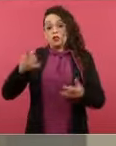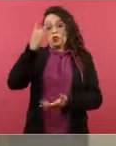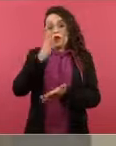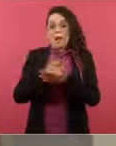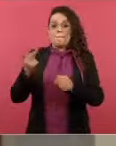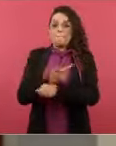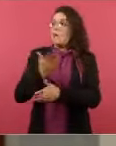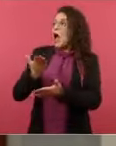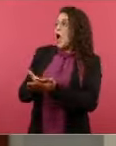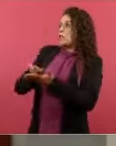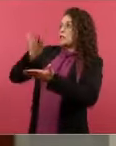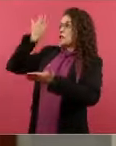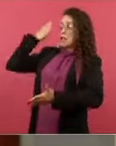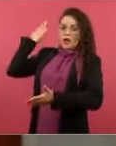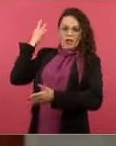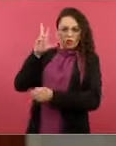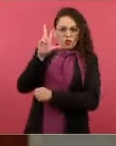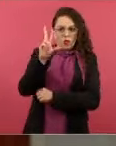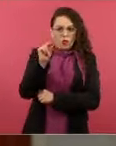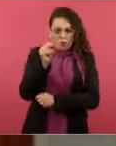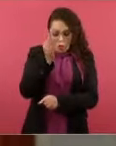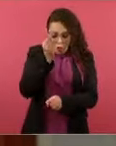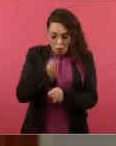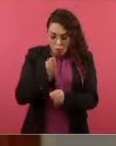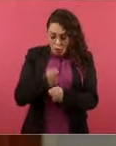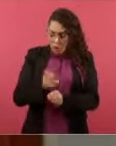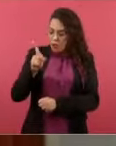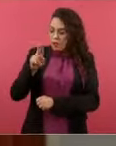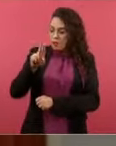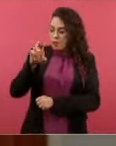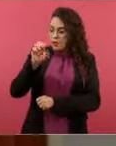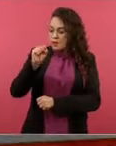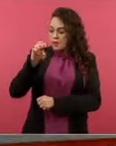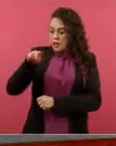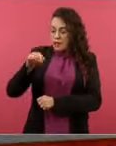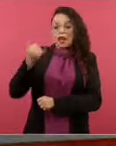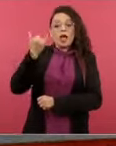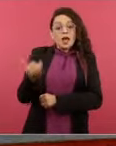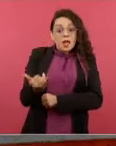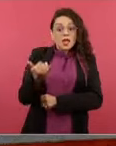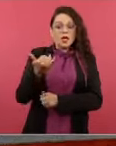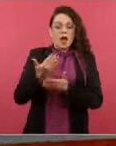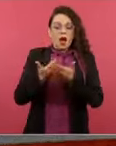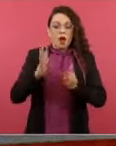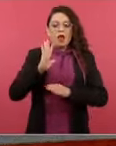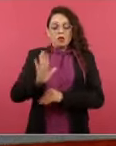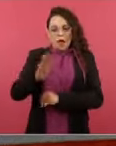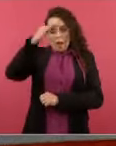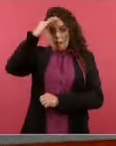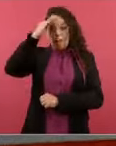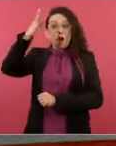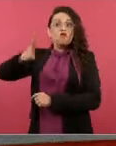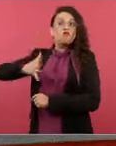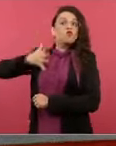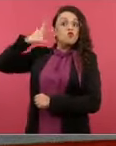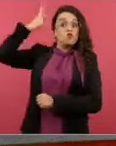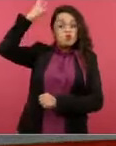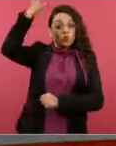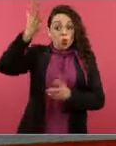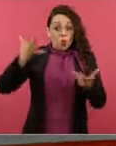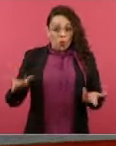pasado, no, es el presente, pero sobre todo es la proyección a futuro. ¿Qué quiero? Y a partir de lo que los